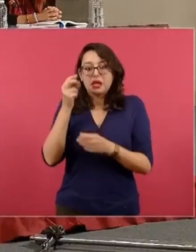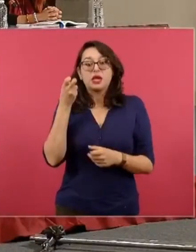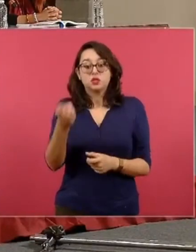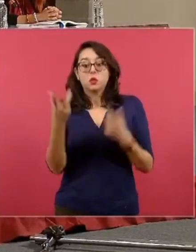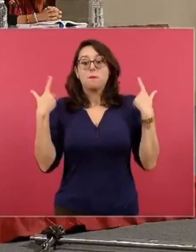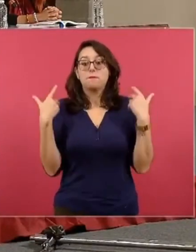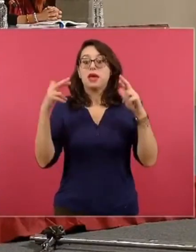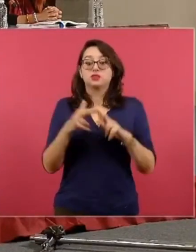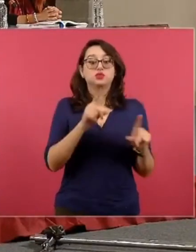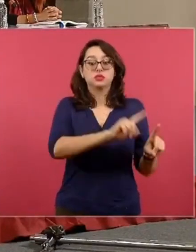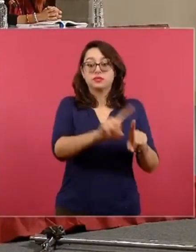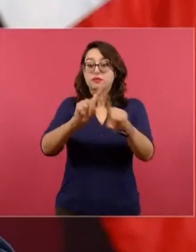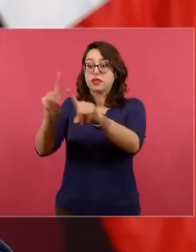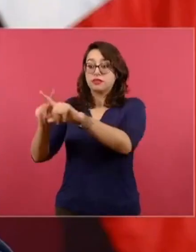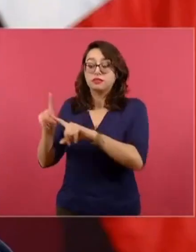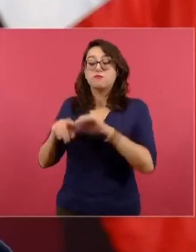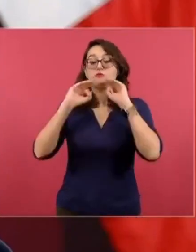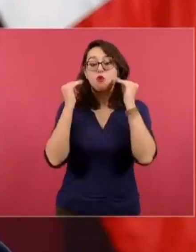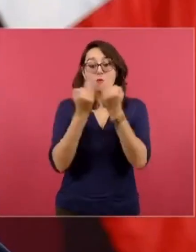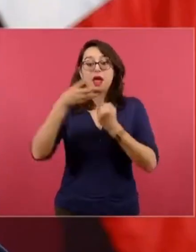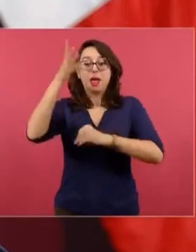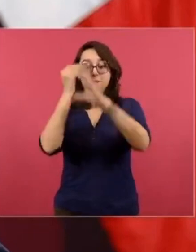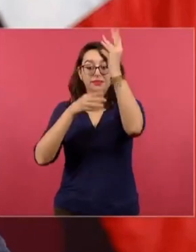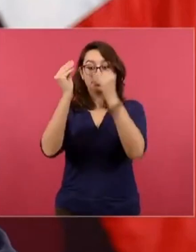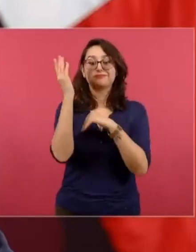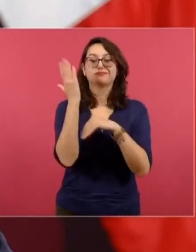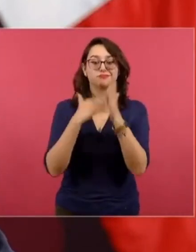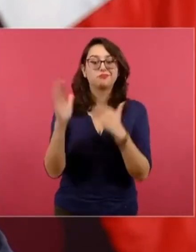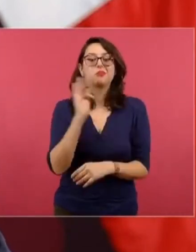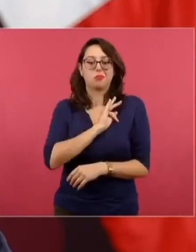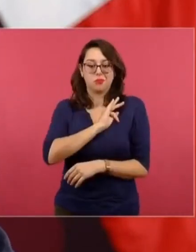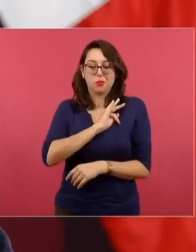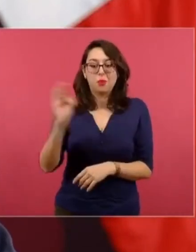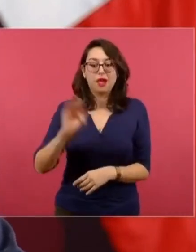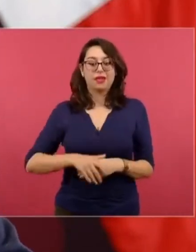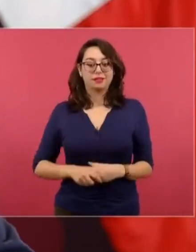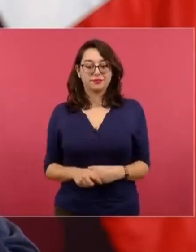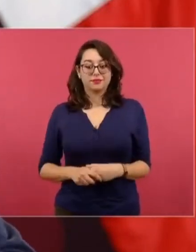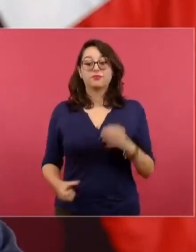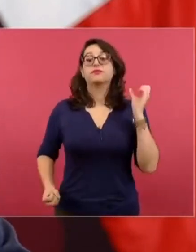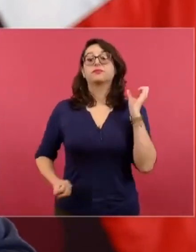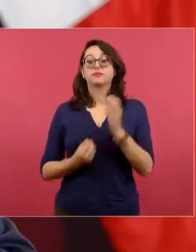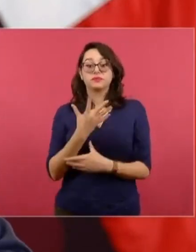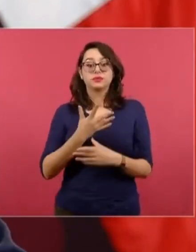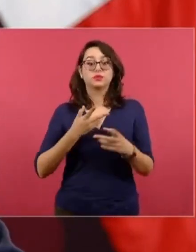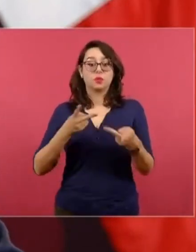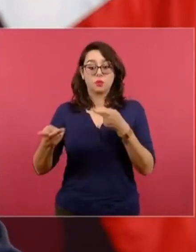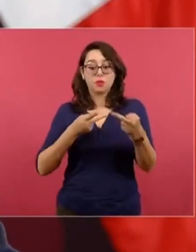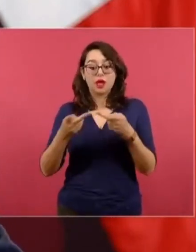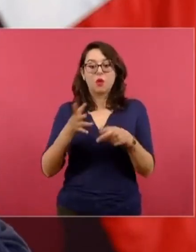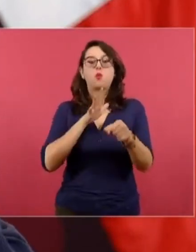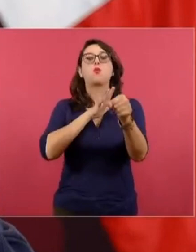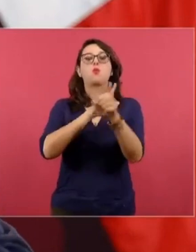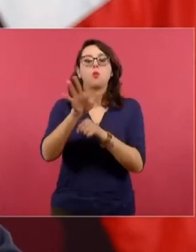docentes siempre podrán salir adelante. Yo creo que algo que tiene este plan de estudios es confía en sus maestros